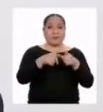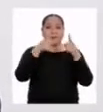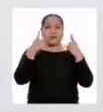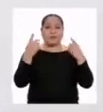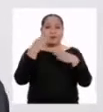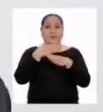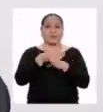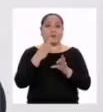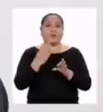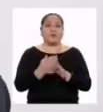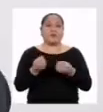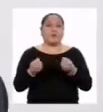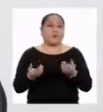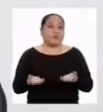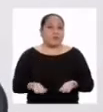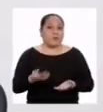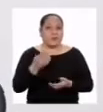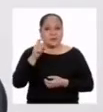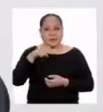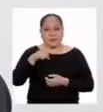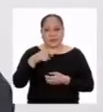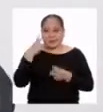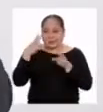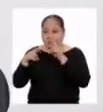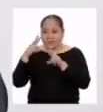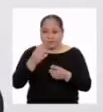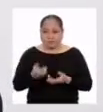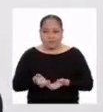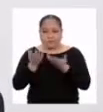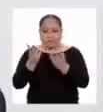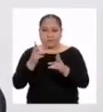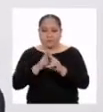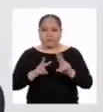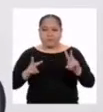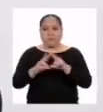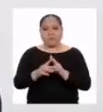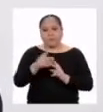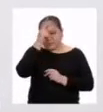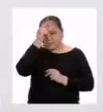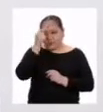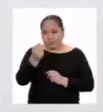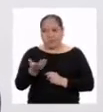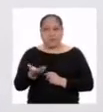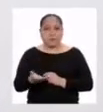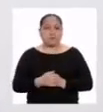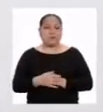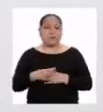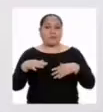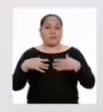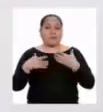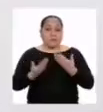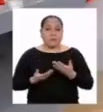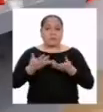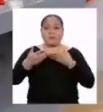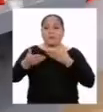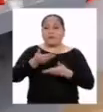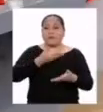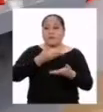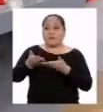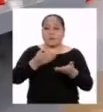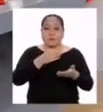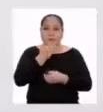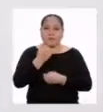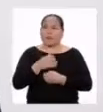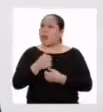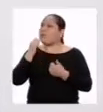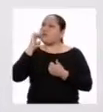de formas de ser que tenemos pendiente valorar y respetar para poder convivir mejor. ¿Cómo